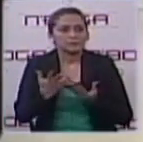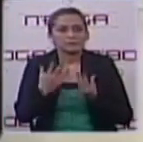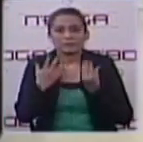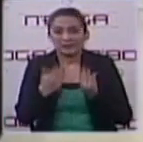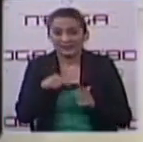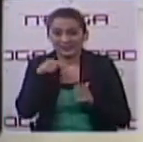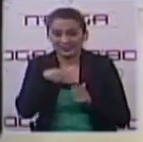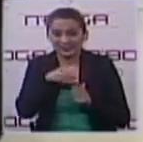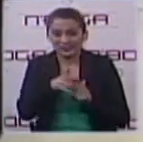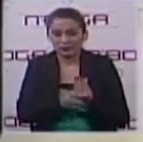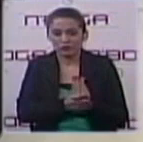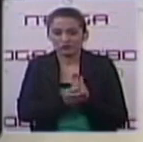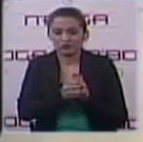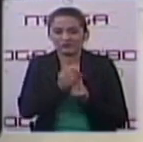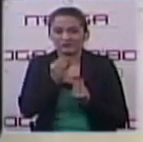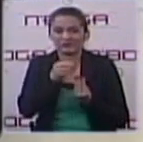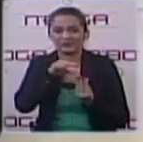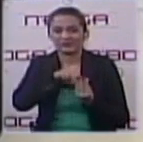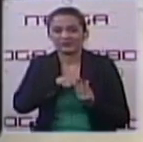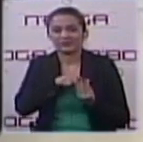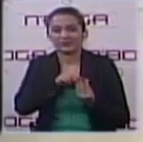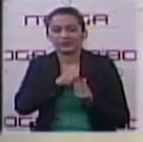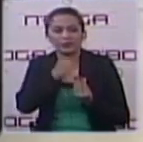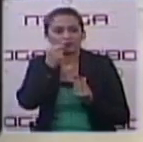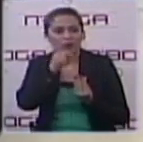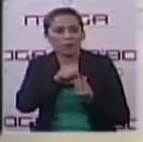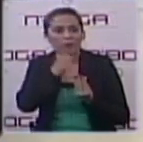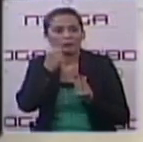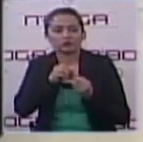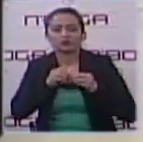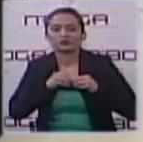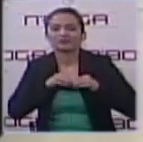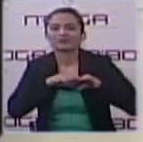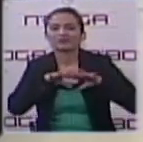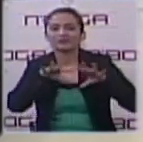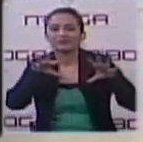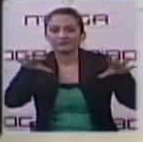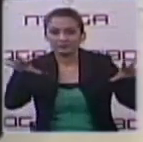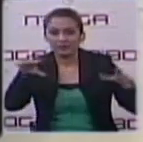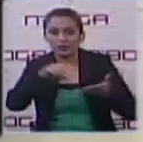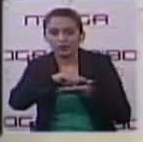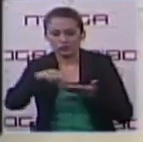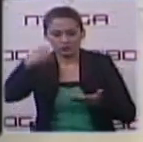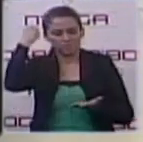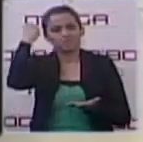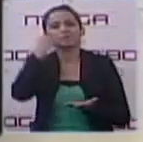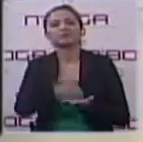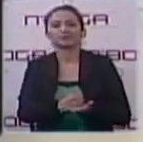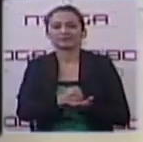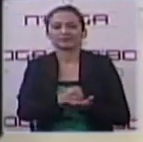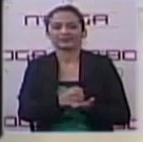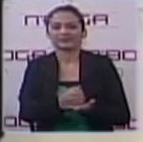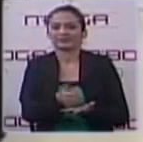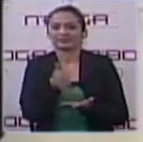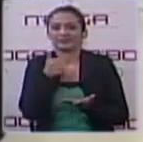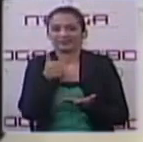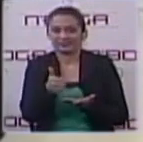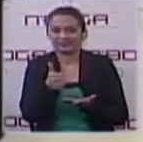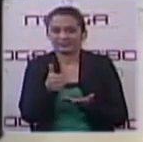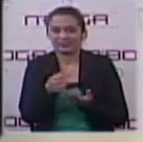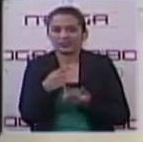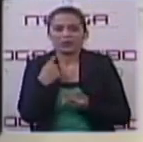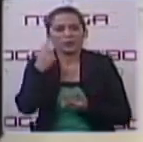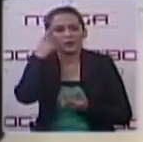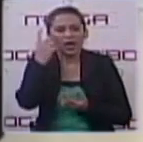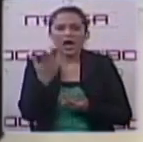una marca con un gran posicionamiento dentro de nuestros consumidores y que vean en nosotros no solo ir a comprar papas